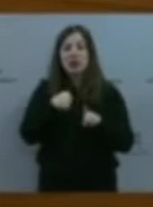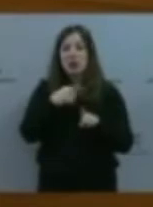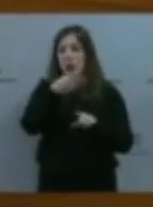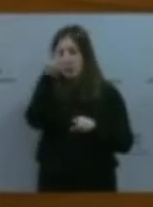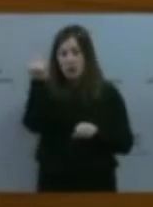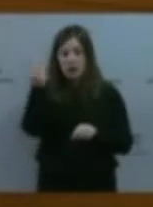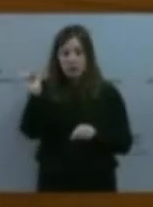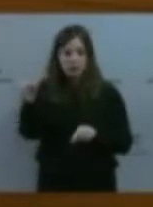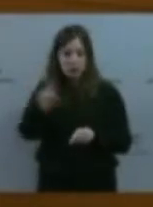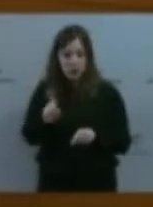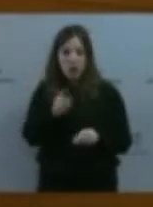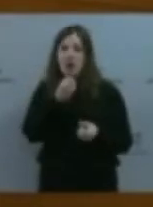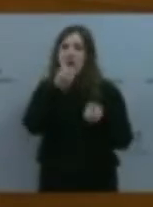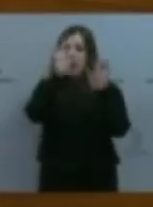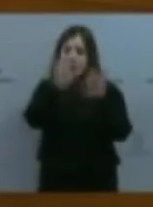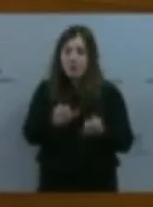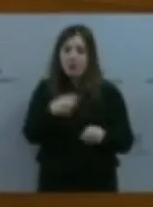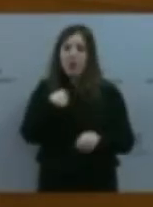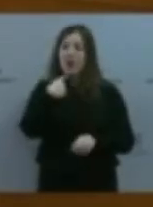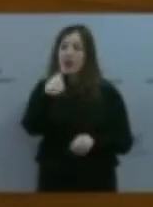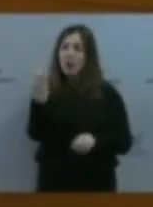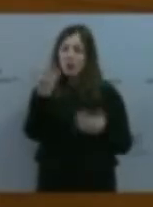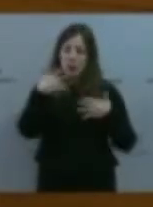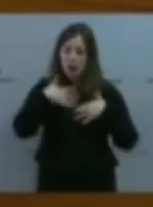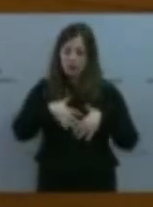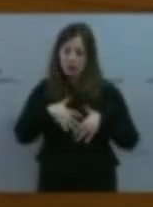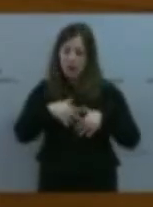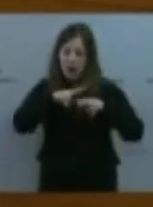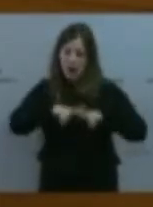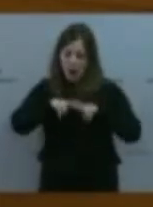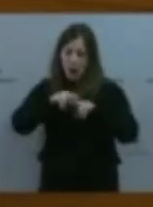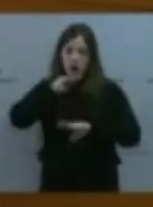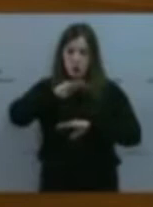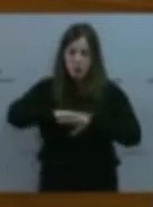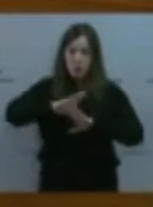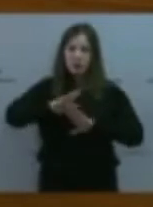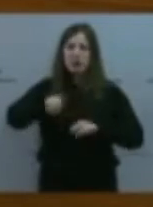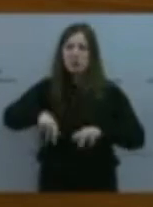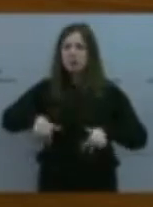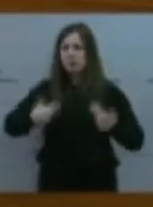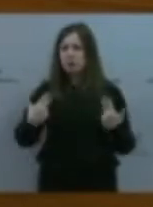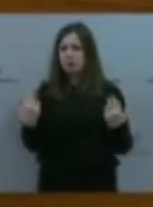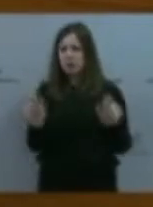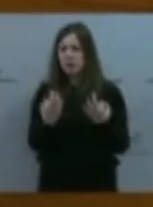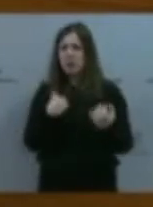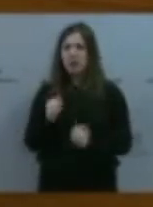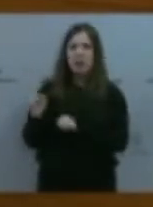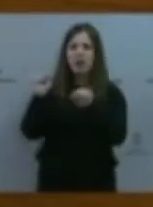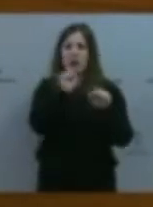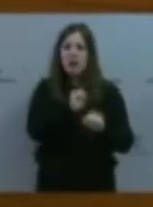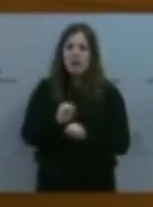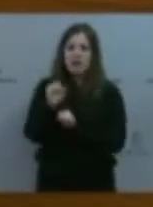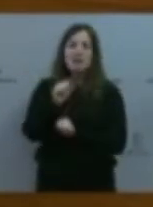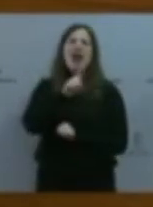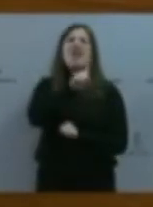le digo, hay que interiorizarlo, analizarlo y cumplirlo. Pero, hombre, permítame también que haga una defensa de los cientos de gestores que han sido